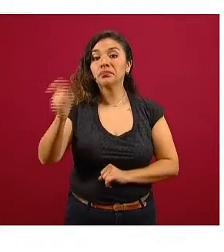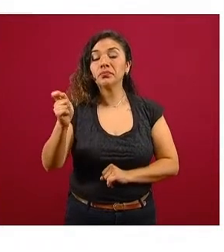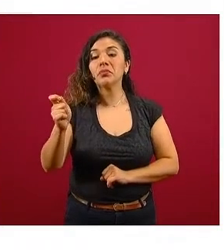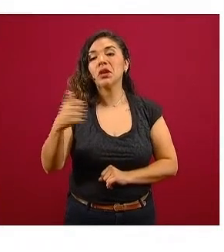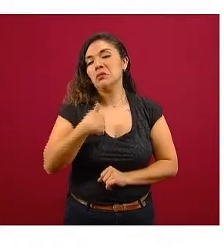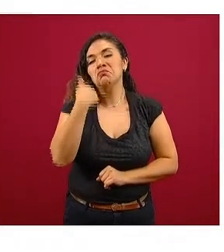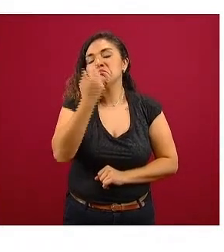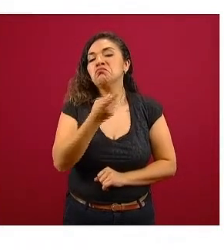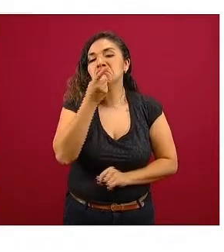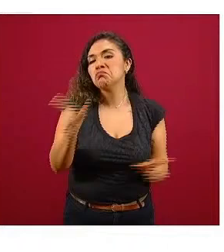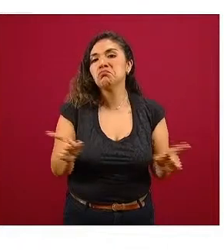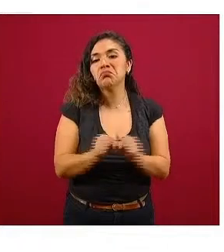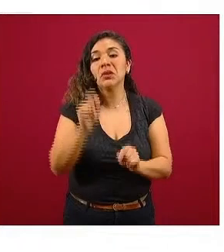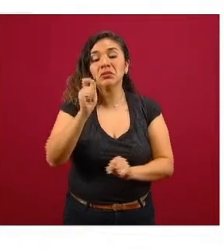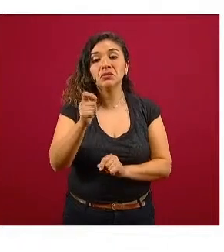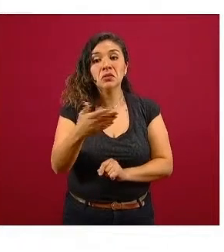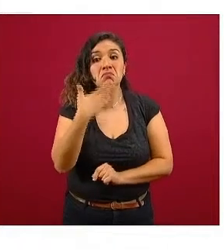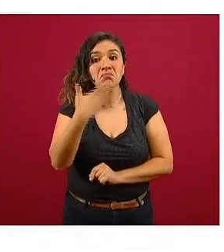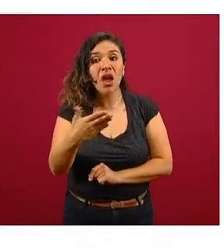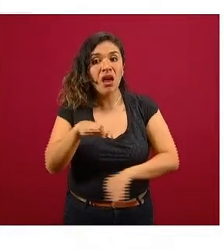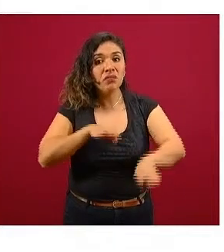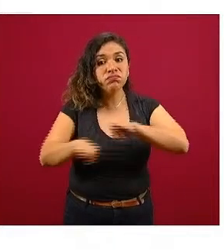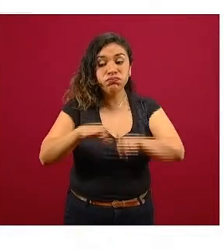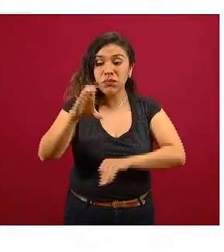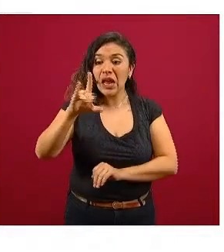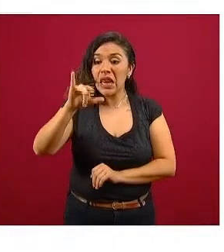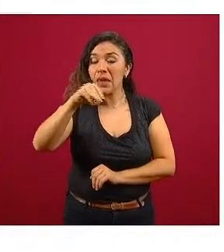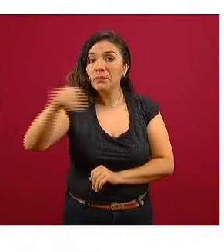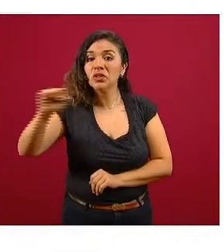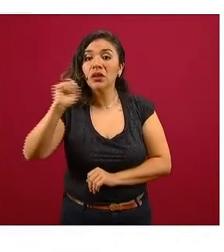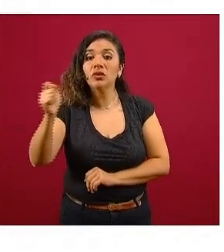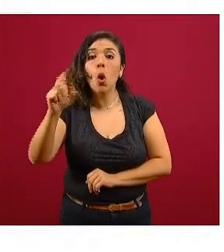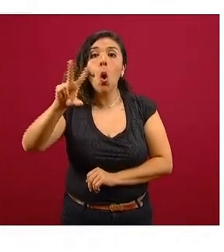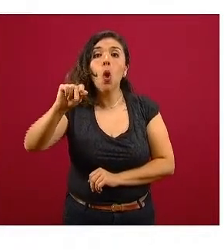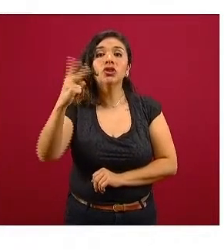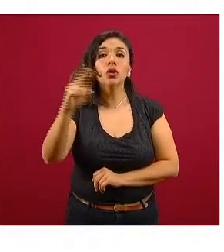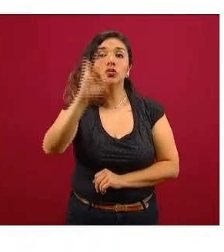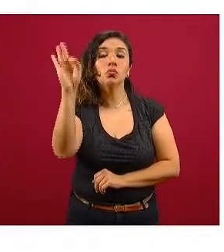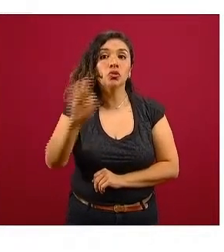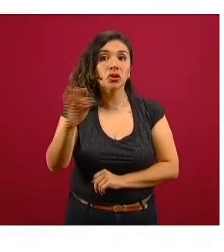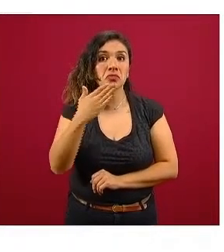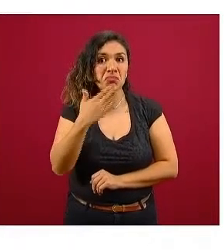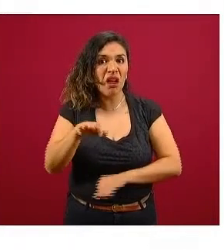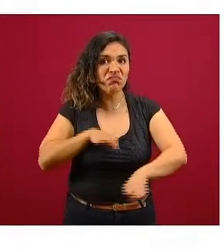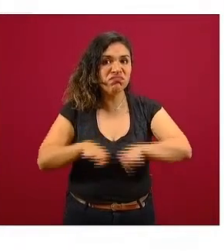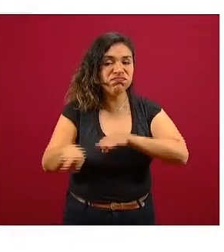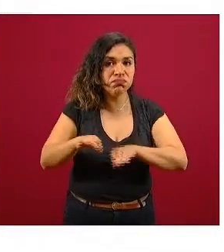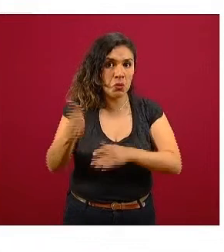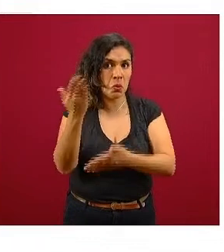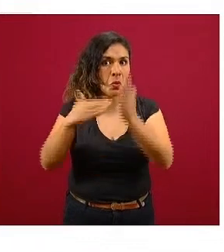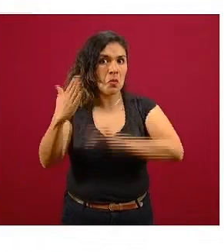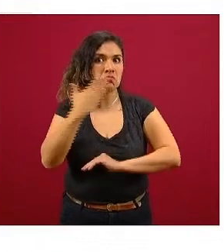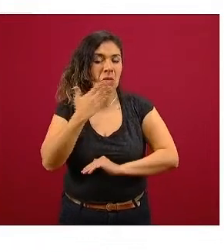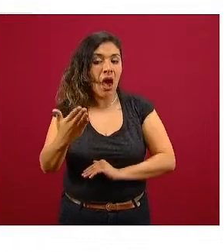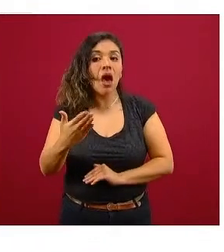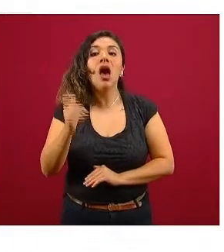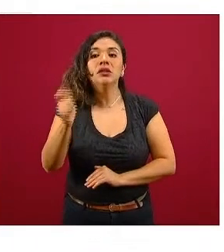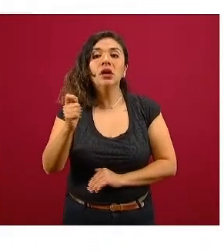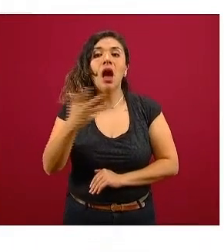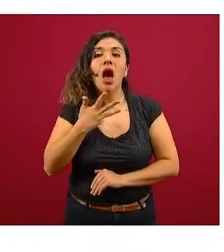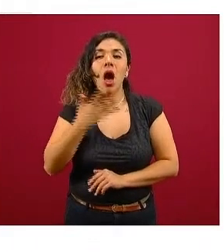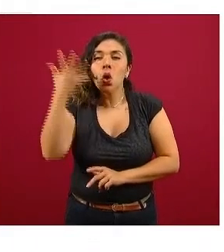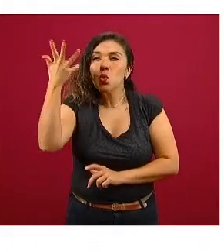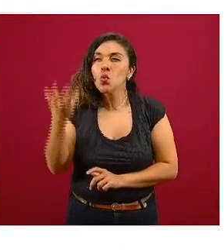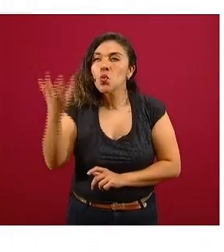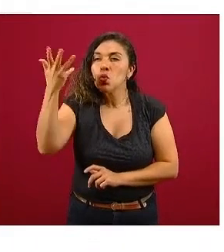finalmente, quisiera decirles que la eficiencia global de CLIMS es 82%, es extremadamente alta. Se han